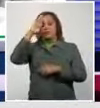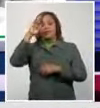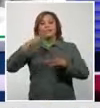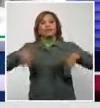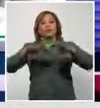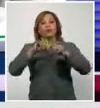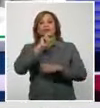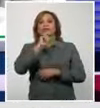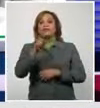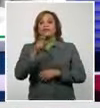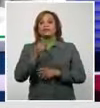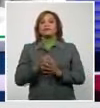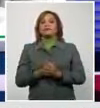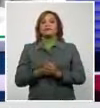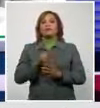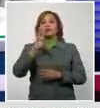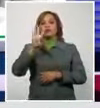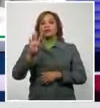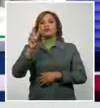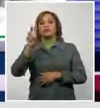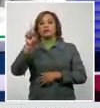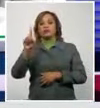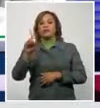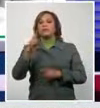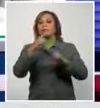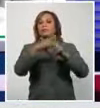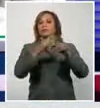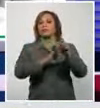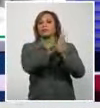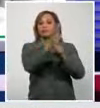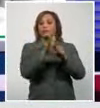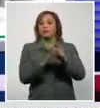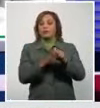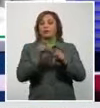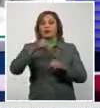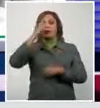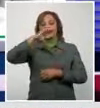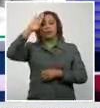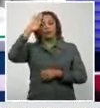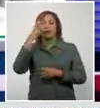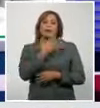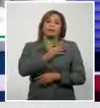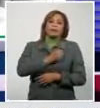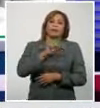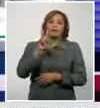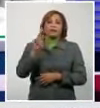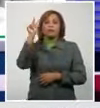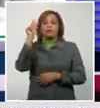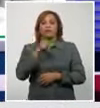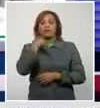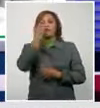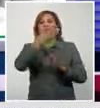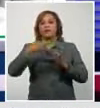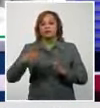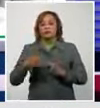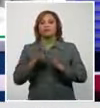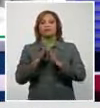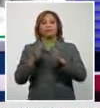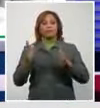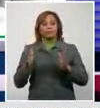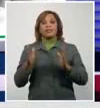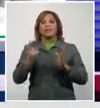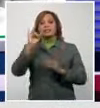nación 431 nuevos casos positivos a la COVID-19, lamentablemente 2 fallecidos en esta jornada,